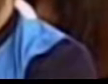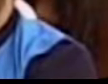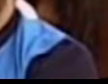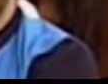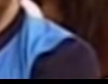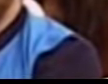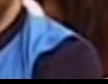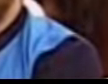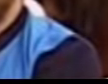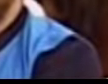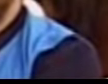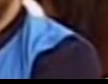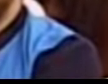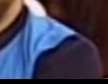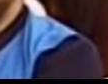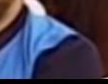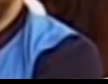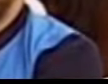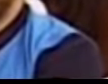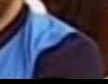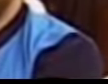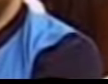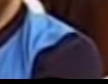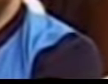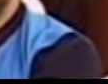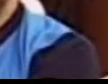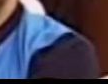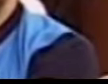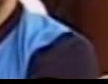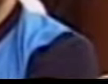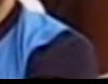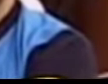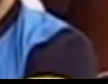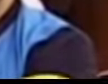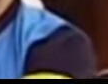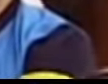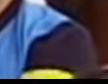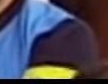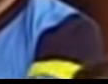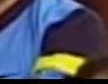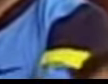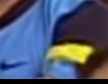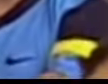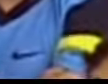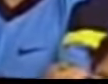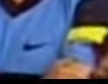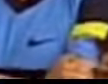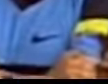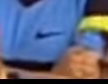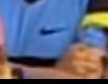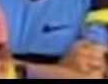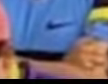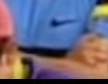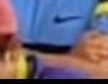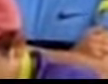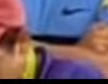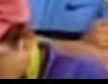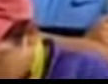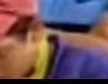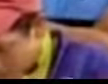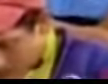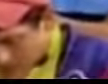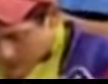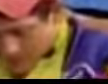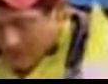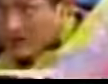y por ciento, sina, tayami, mañas, canchen, esto lo colía demasiado rico, pues no me iba a quedar con las ganas, olía riquísimo. Coma, presi, coma. No, ¿cómo va a comer delante de 3.000